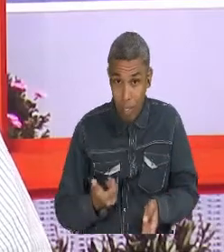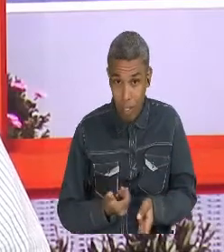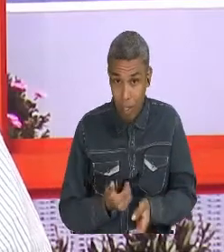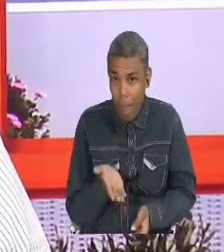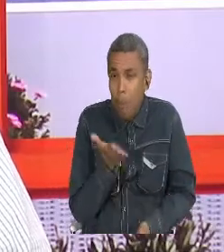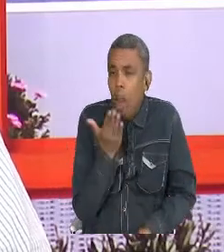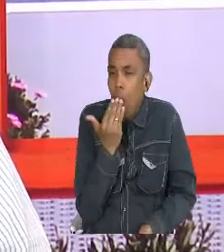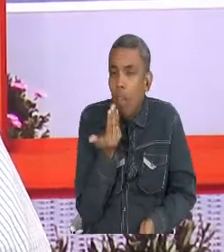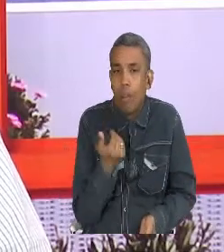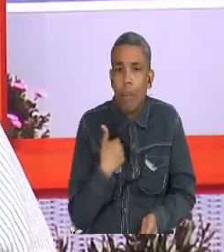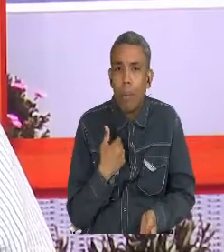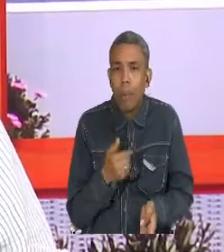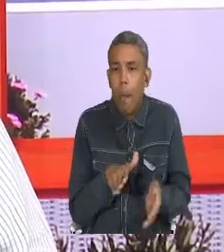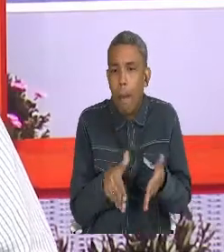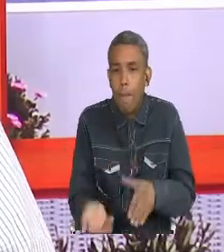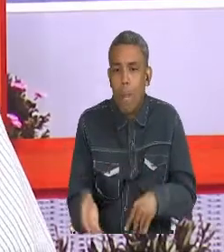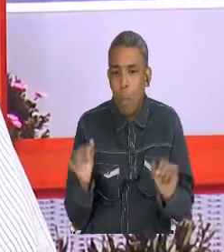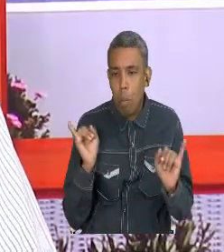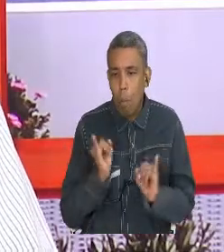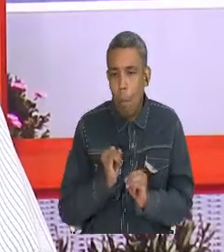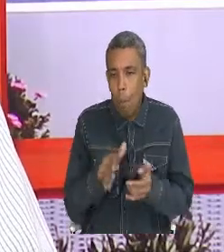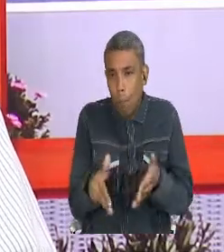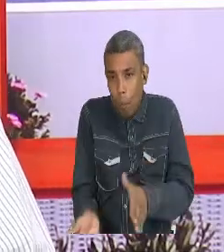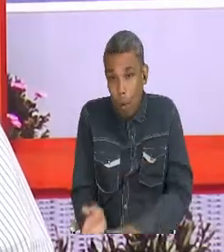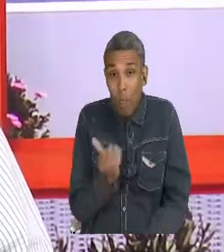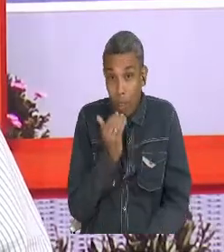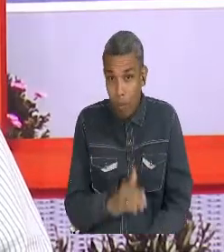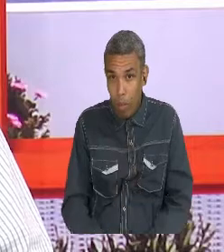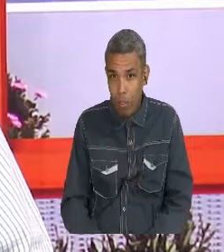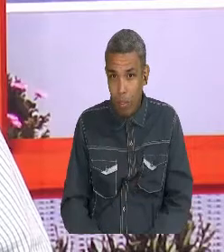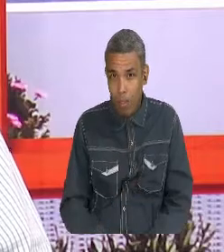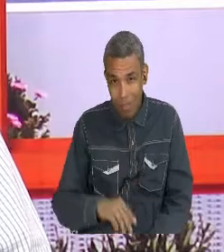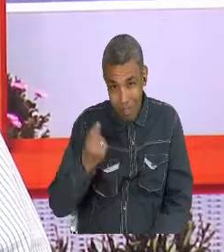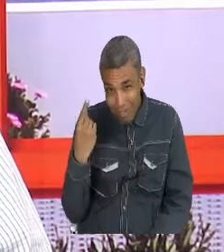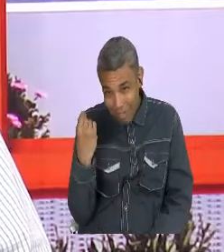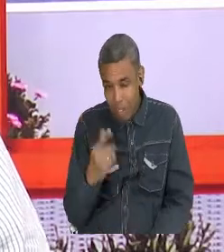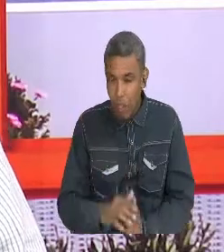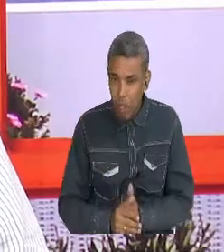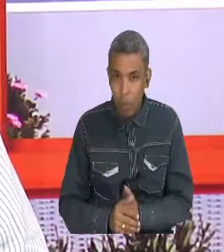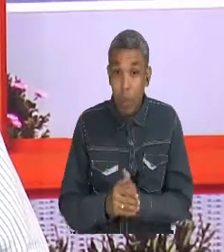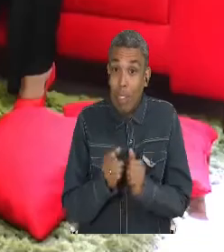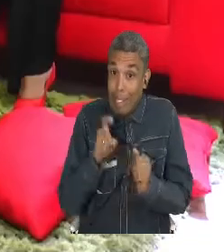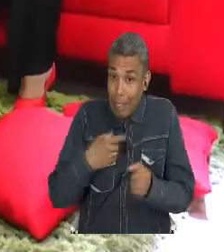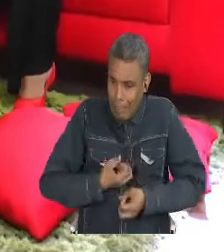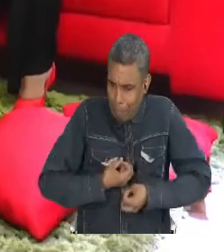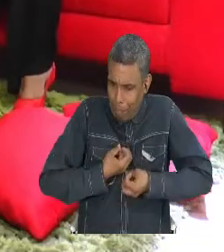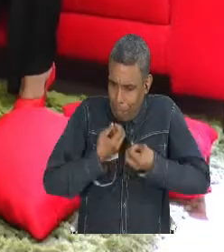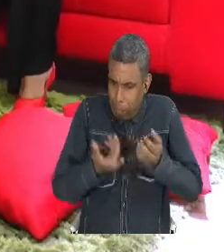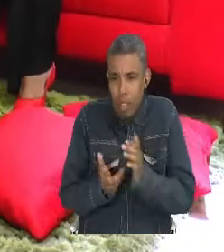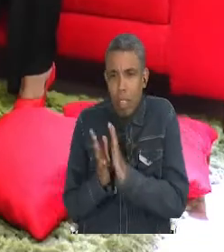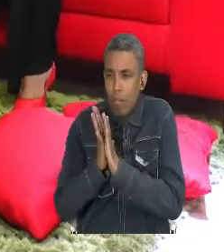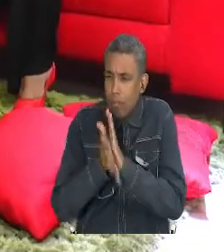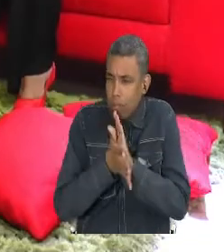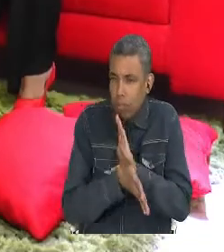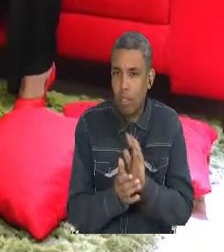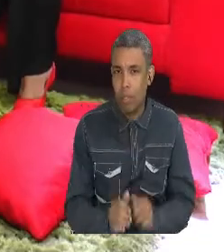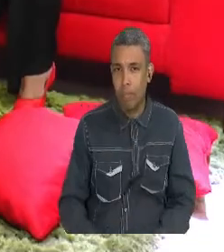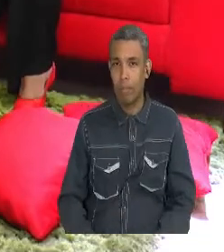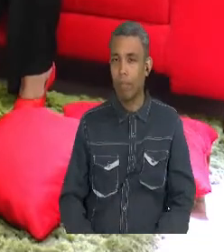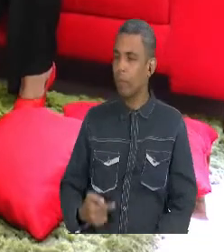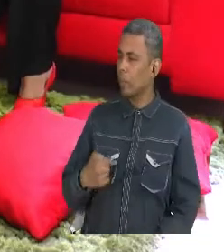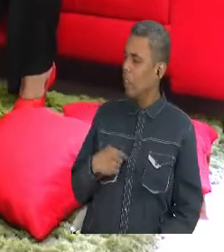esa capacidad de que tenemos y la necesidad que tenemos de contar las cosas para bien. Yo tengo una preguntita